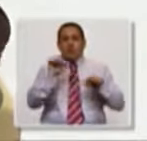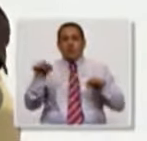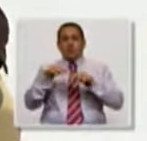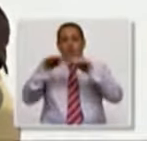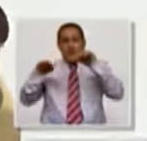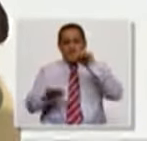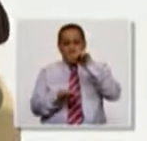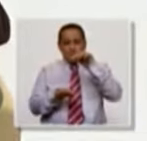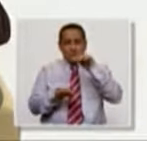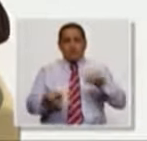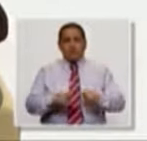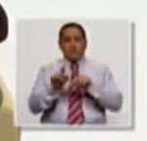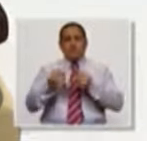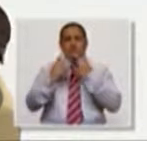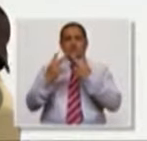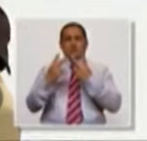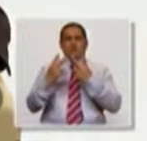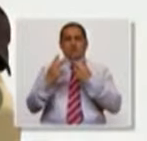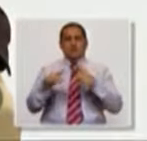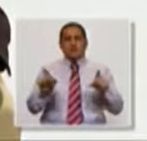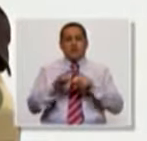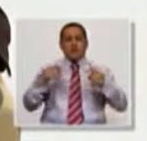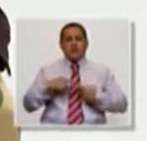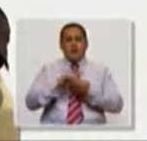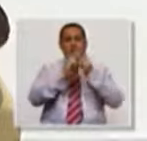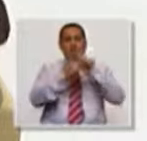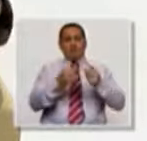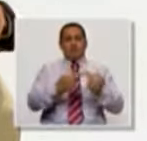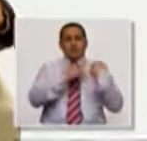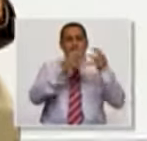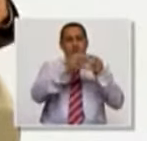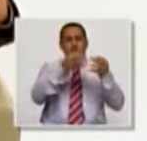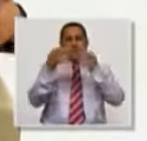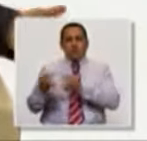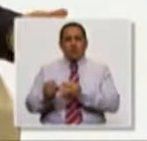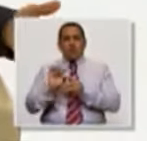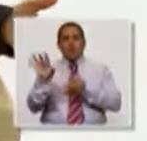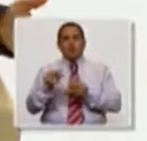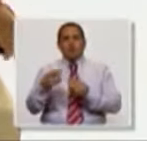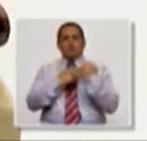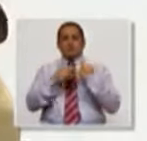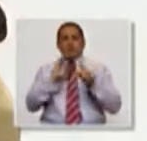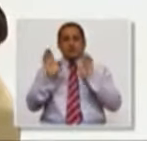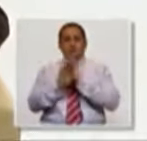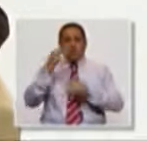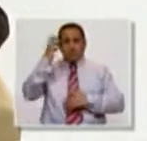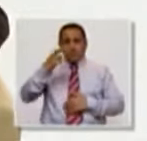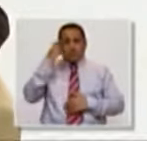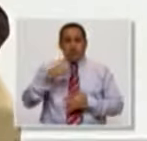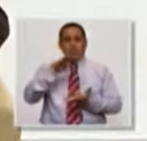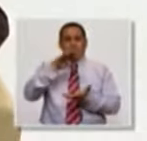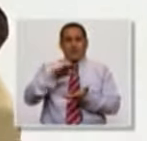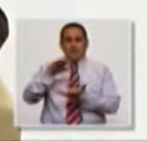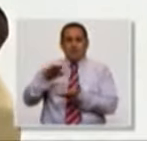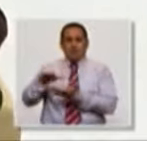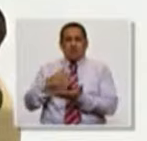abajo, ¿no? Entonces, desviste un monje para vestir a otro, ¿no? Entonces, sí, yo debería esperar que con este tipo de políticas yo reciba menos casos.